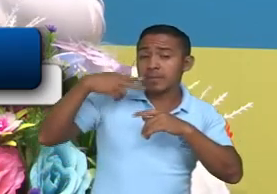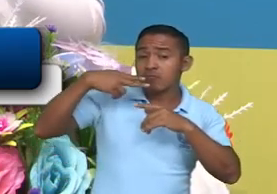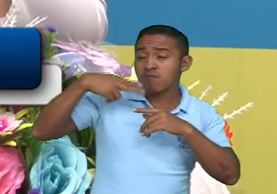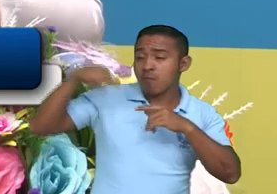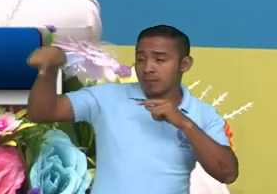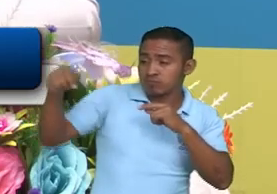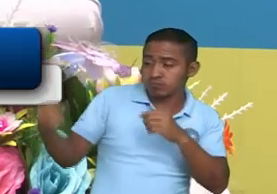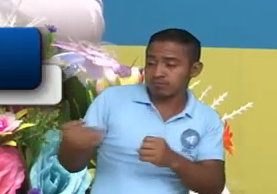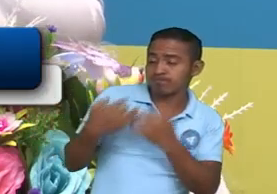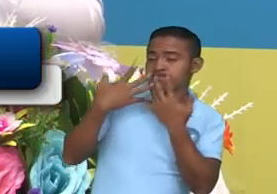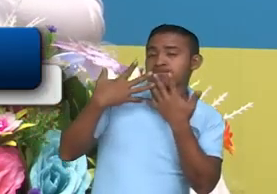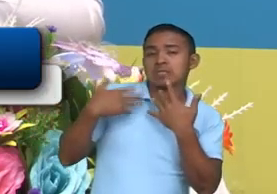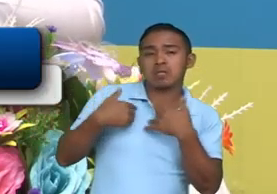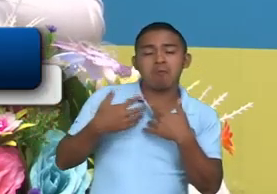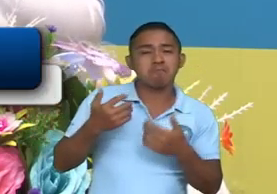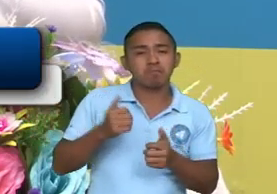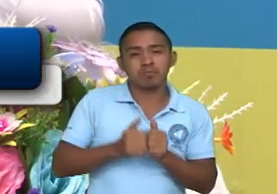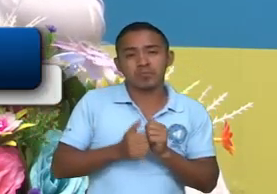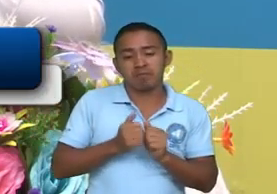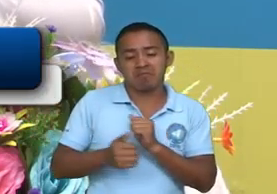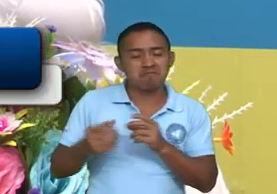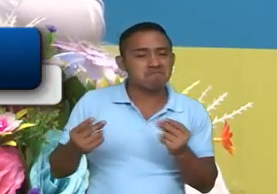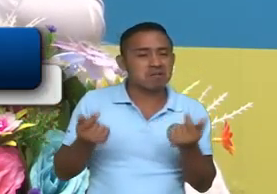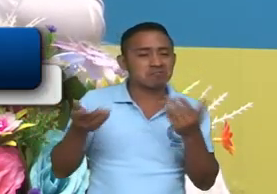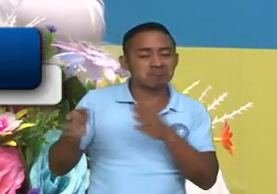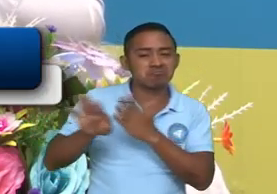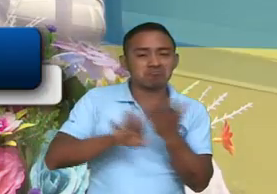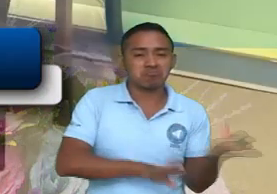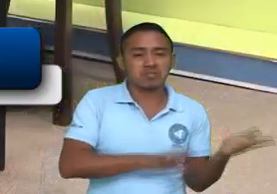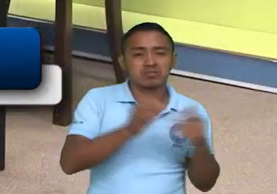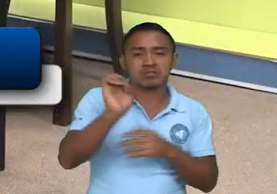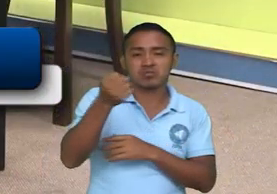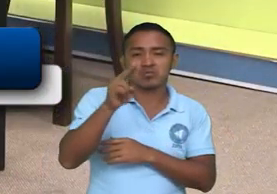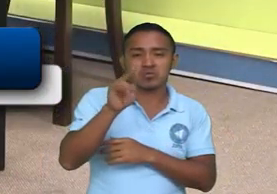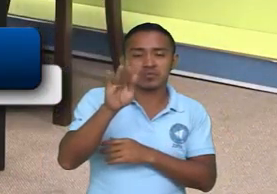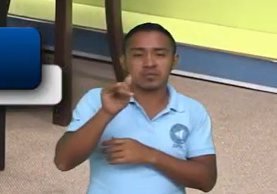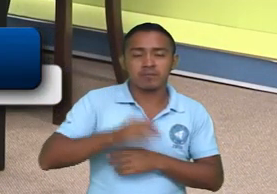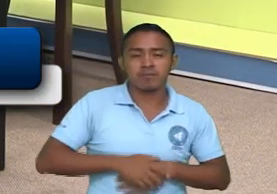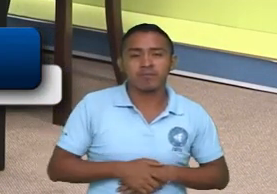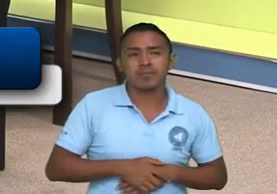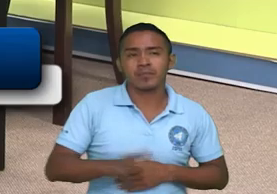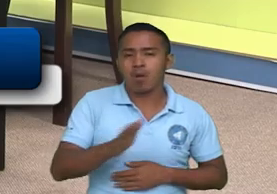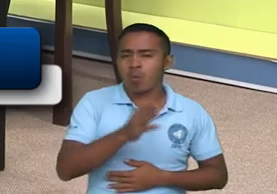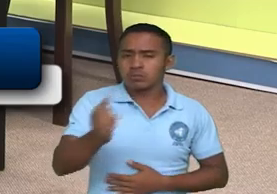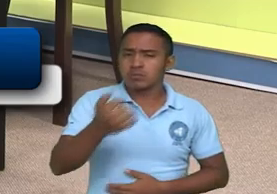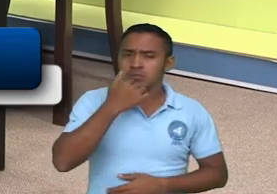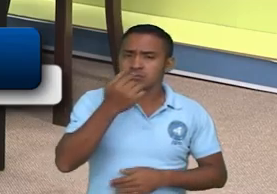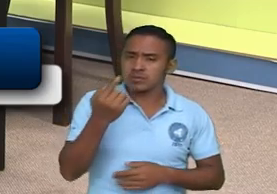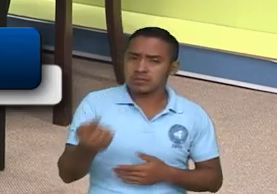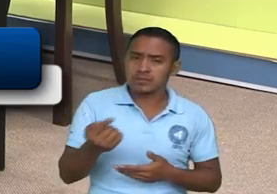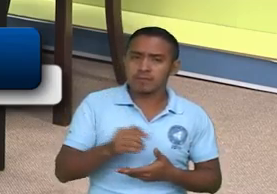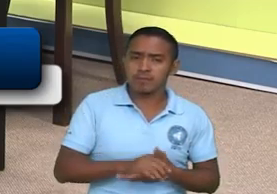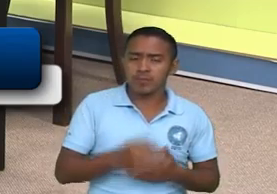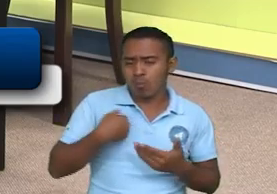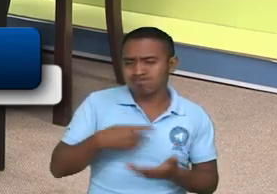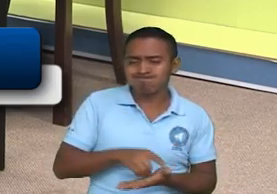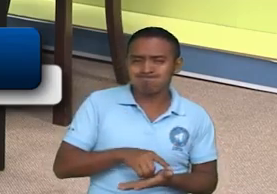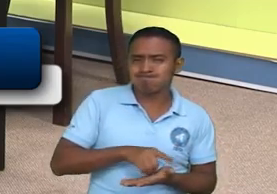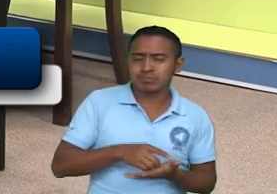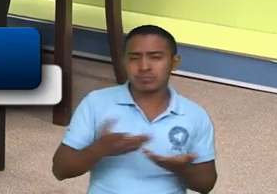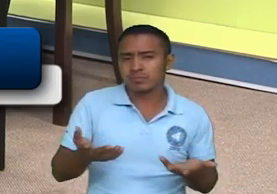sí alguna condición propia no identificada como un error innato del metabolismo que no les permita tener una